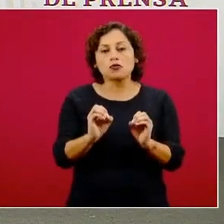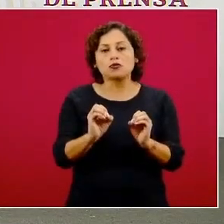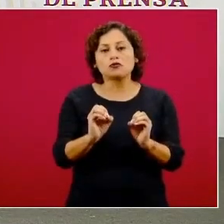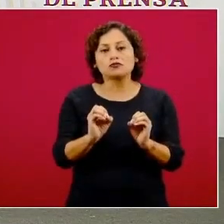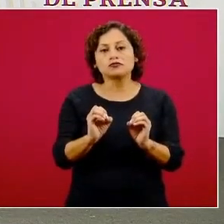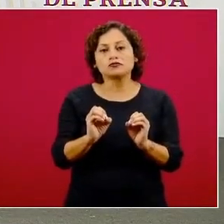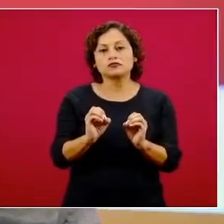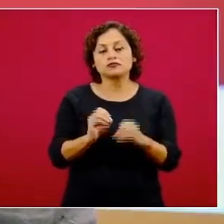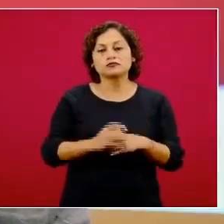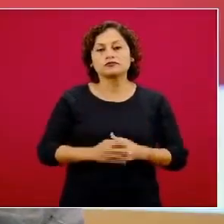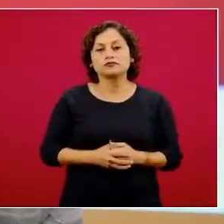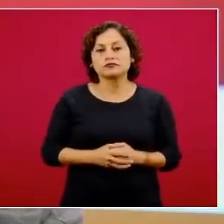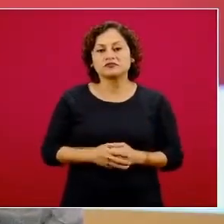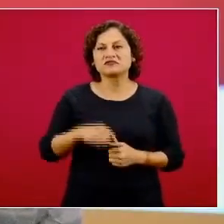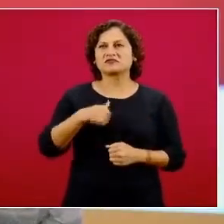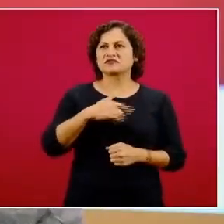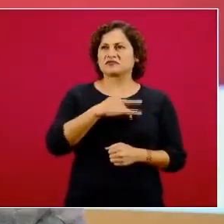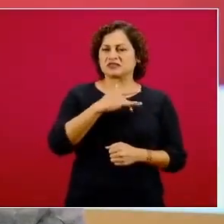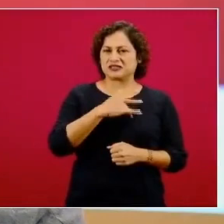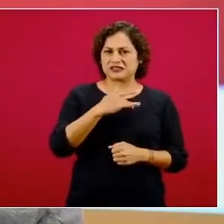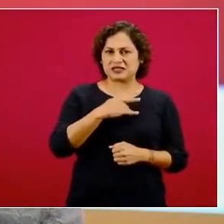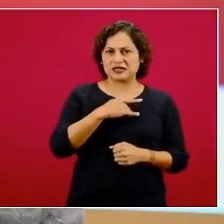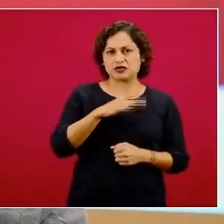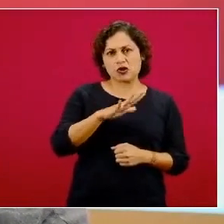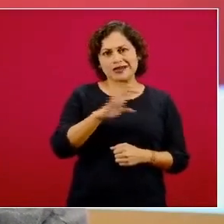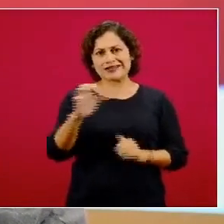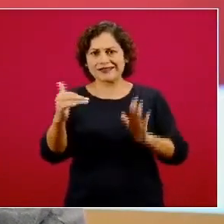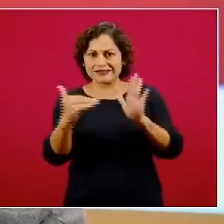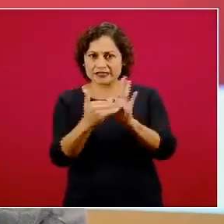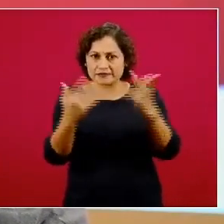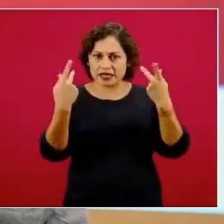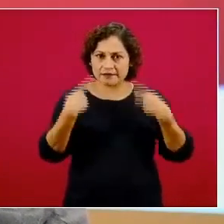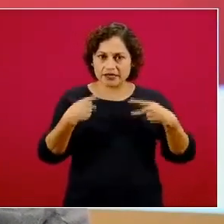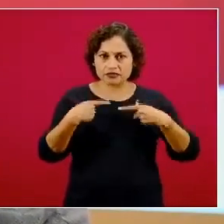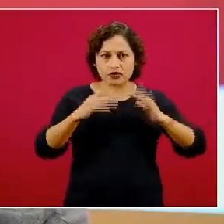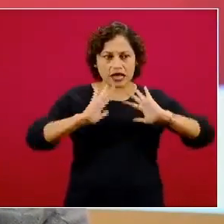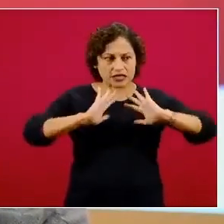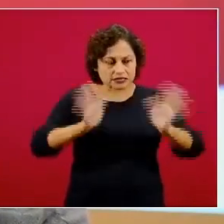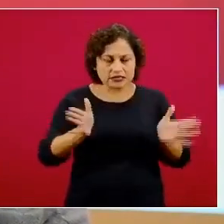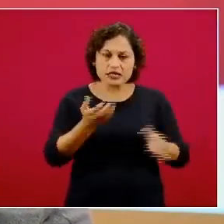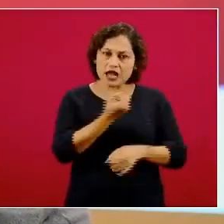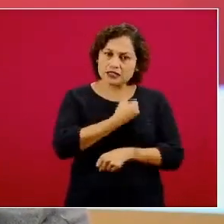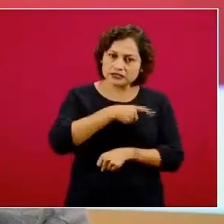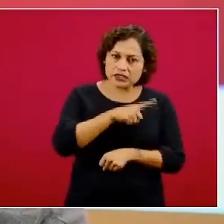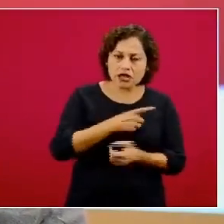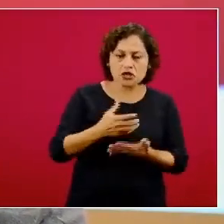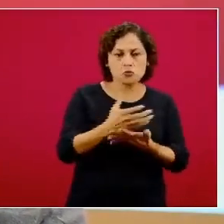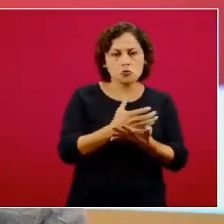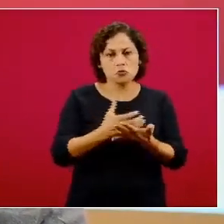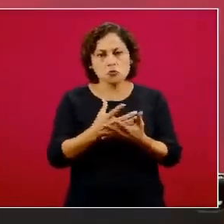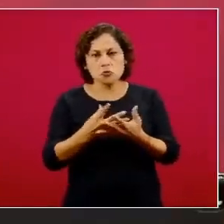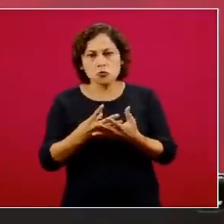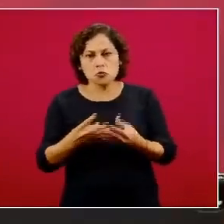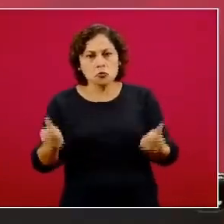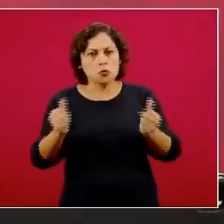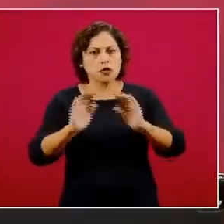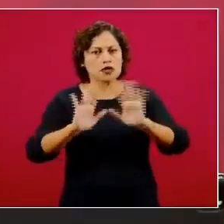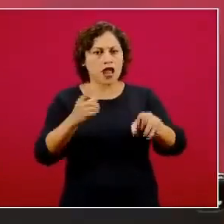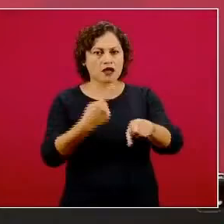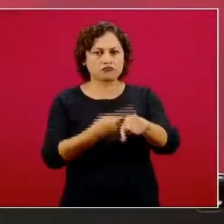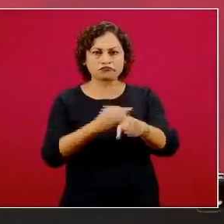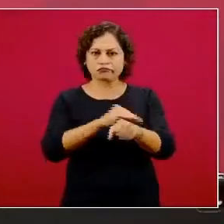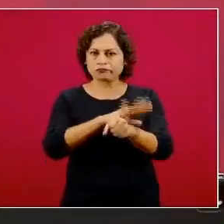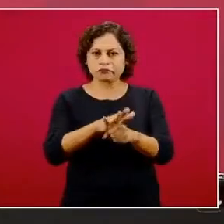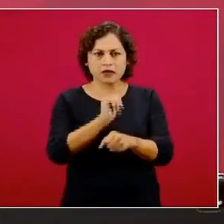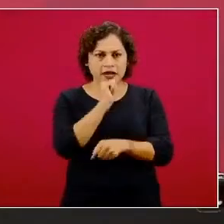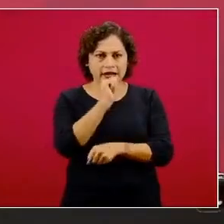de estas 500,000 personas que estimamos se han recuperado, no representarán